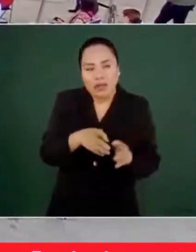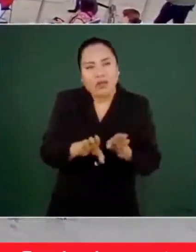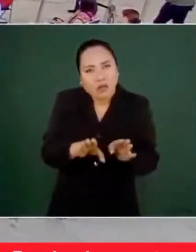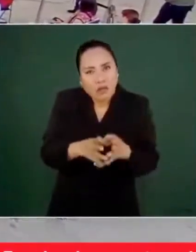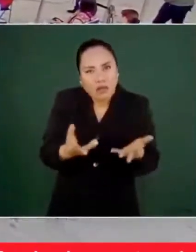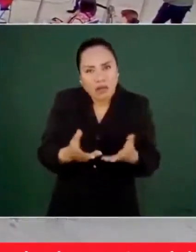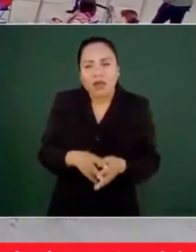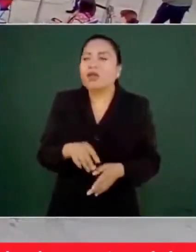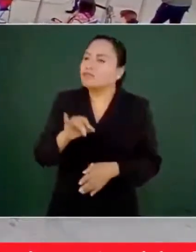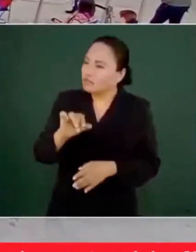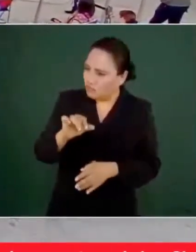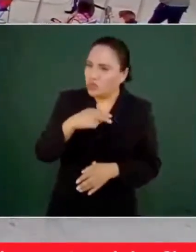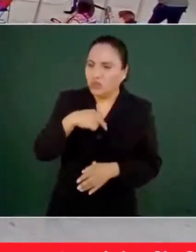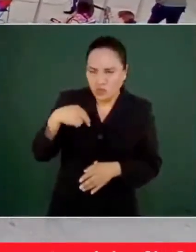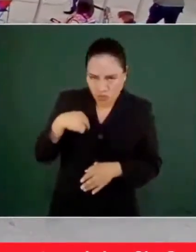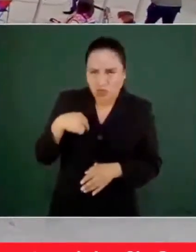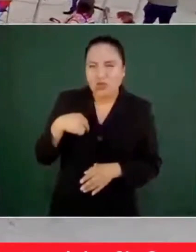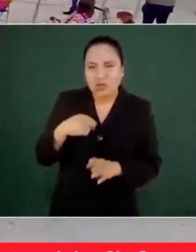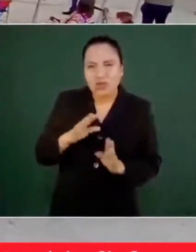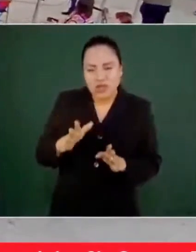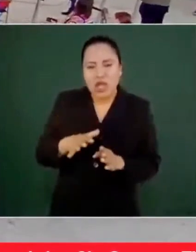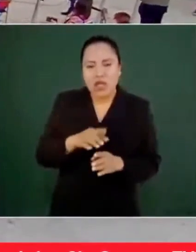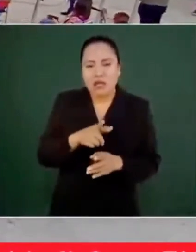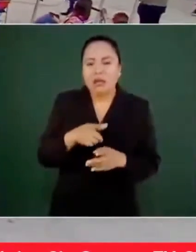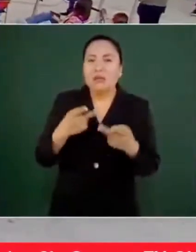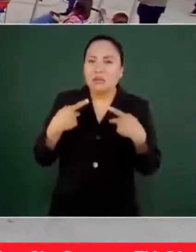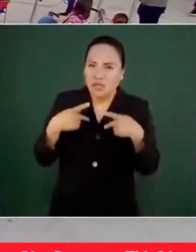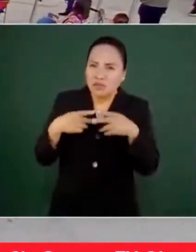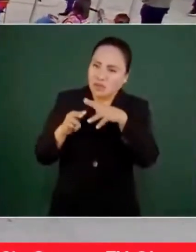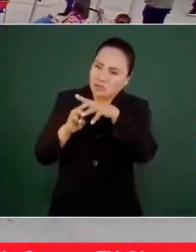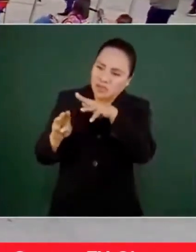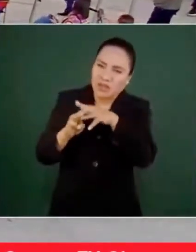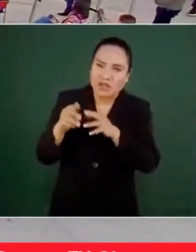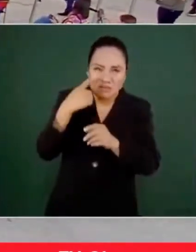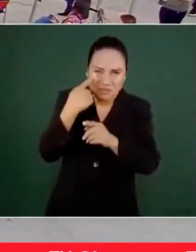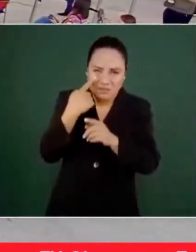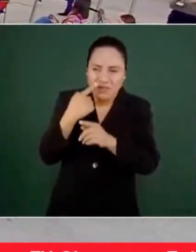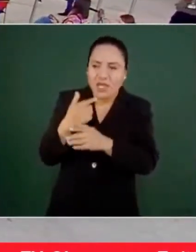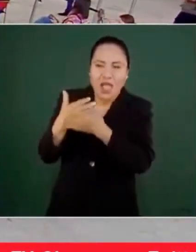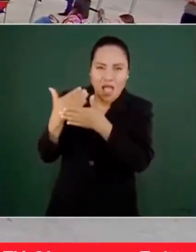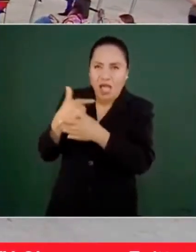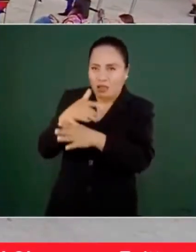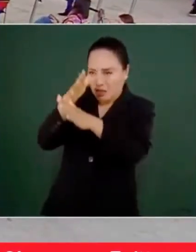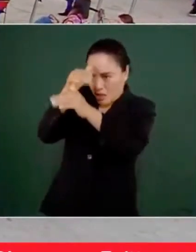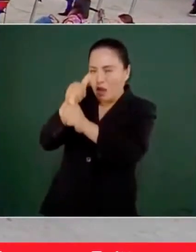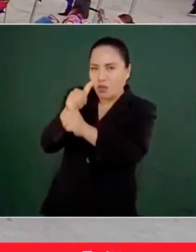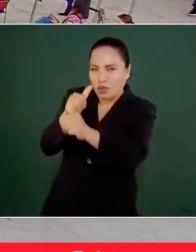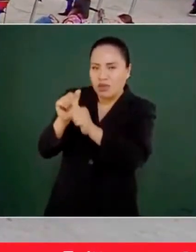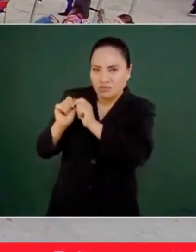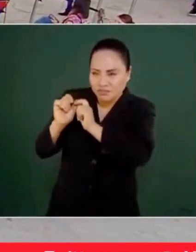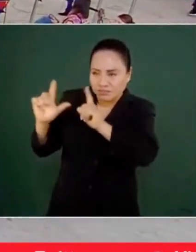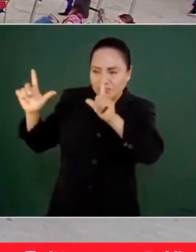Acaba de llegarse a un acuerdo, aquí está, de los